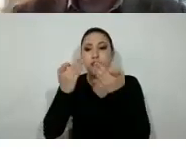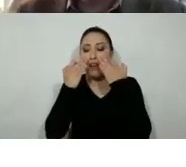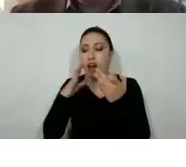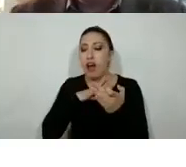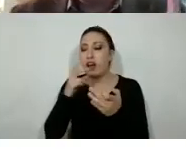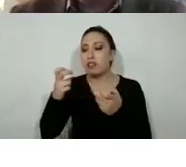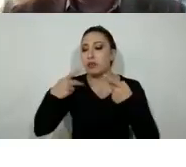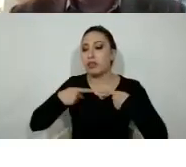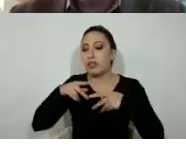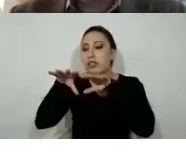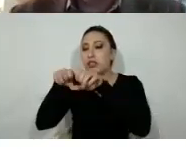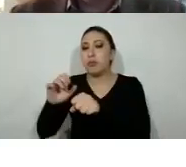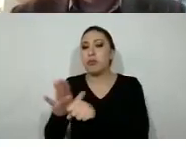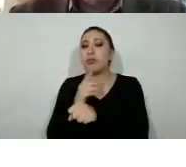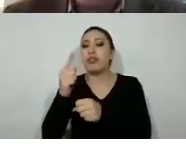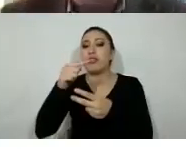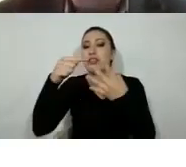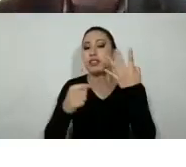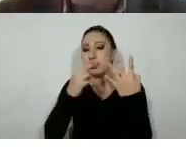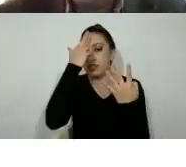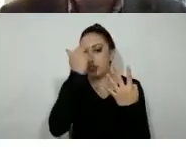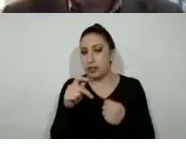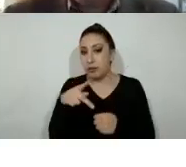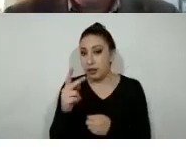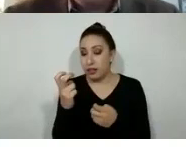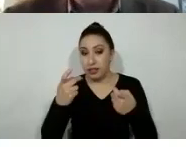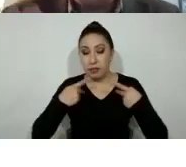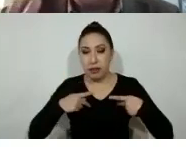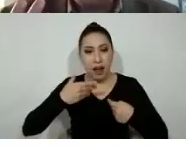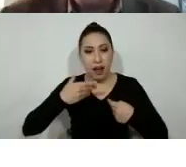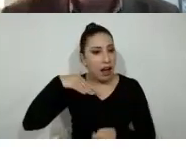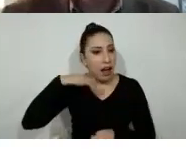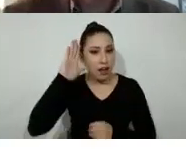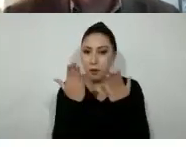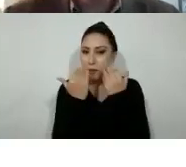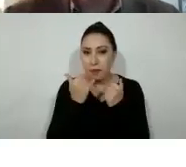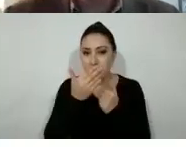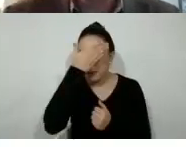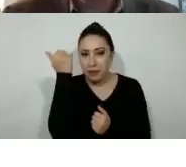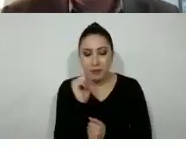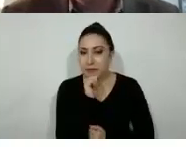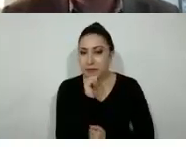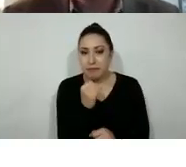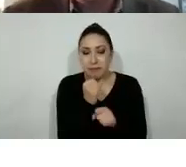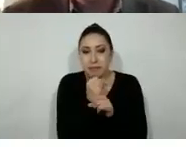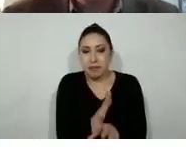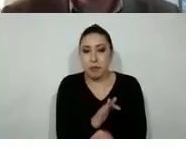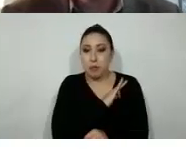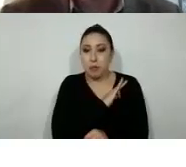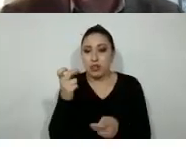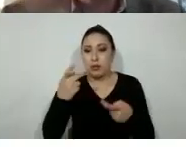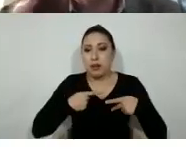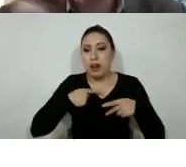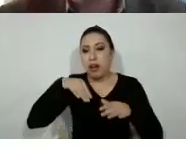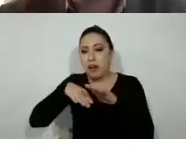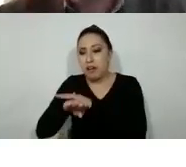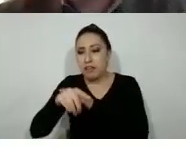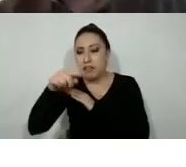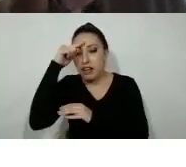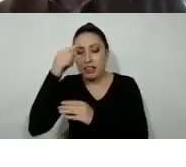que estuvo privada de la libertad no se sabía, no se tenía conocimiento, se podía haber quedado sin registrar. Por eso